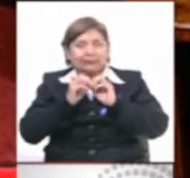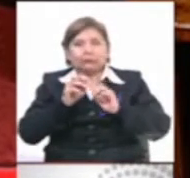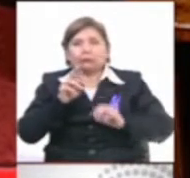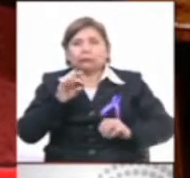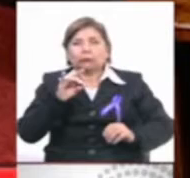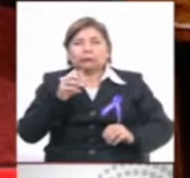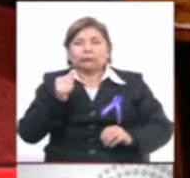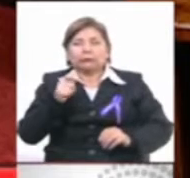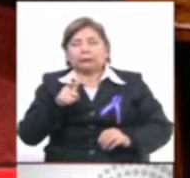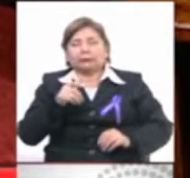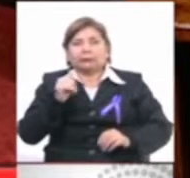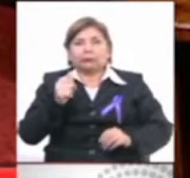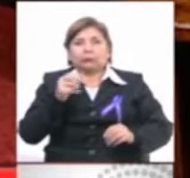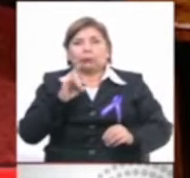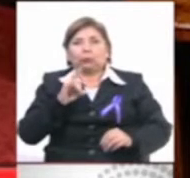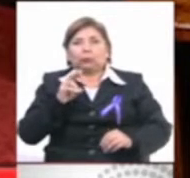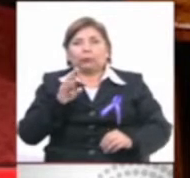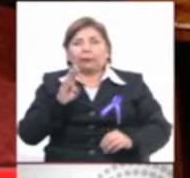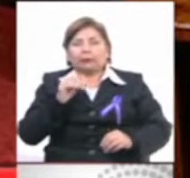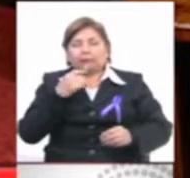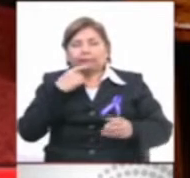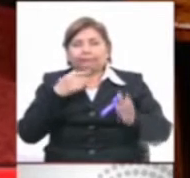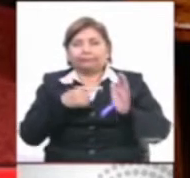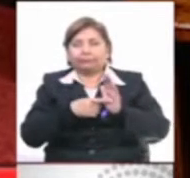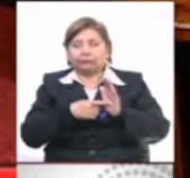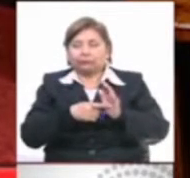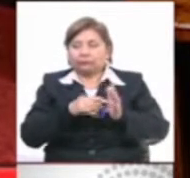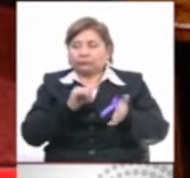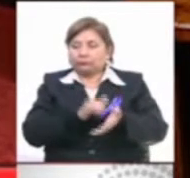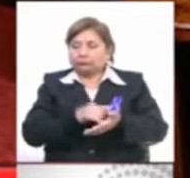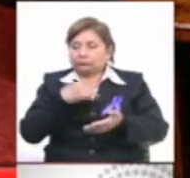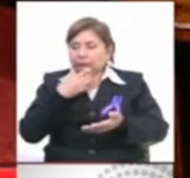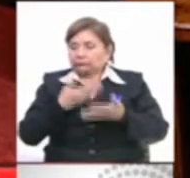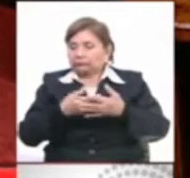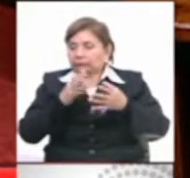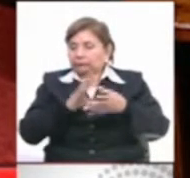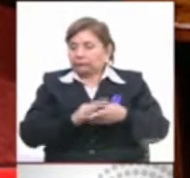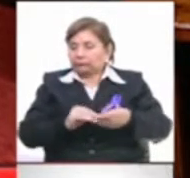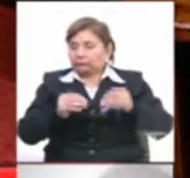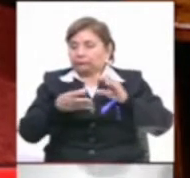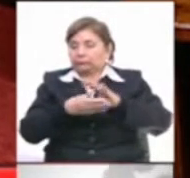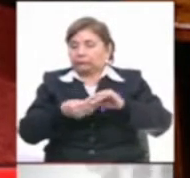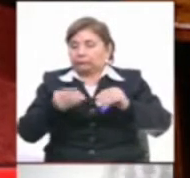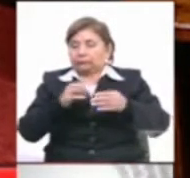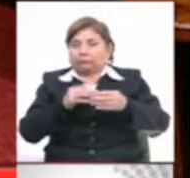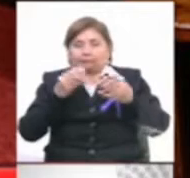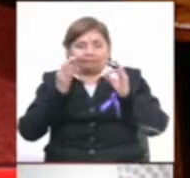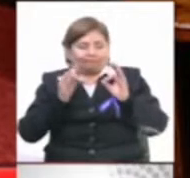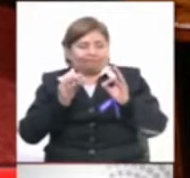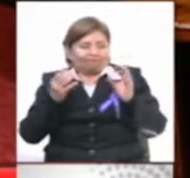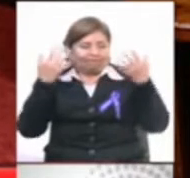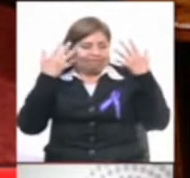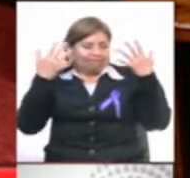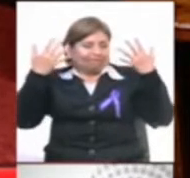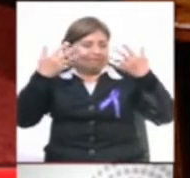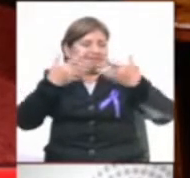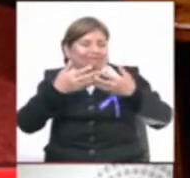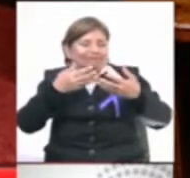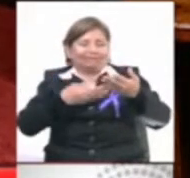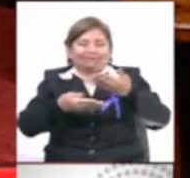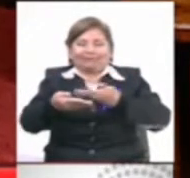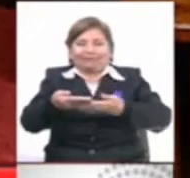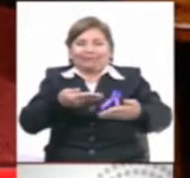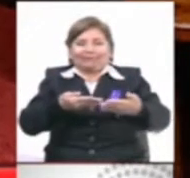rural y urbano. Quisiera señalar que es histórico haber exceptuado de la